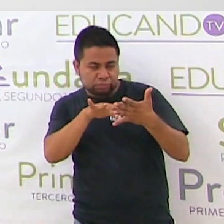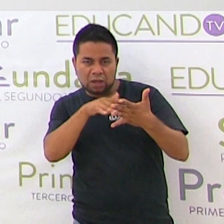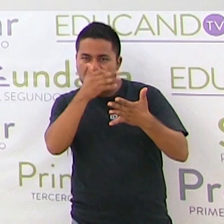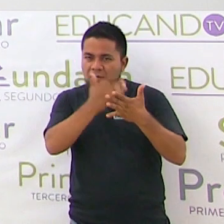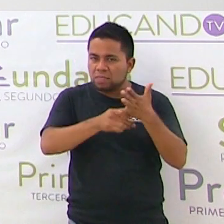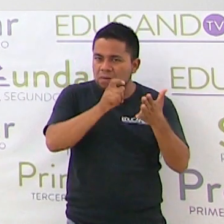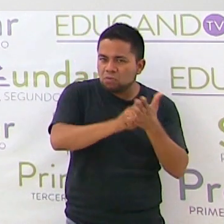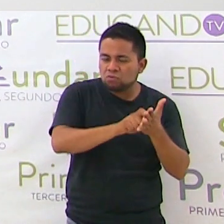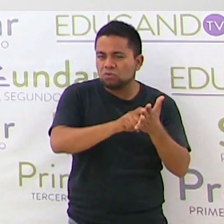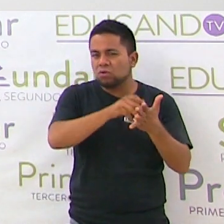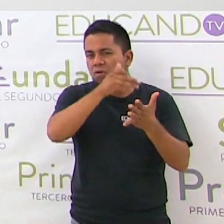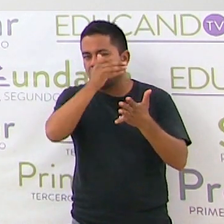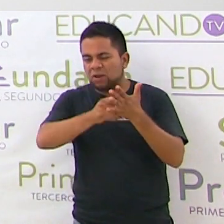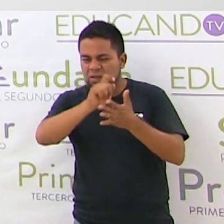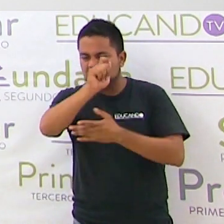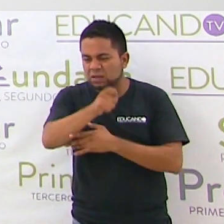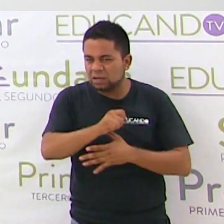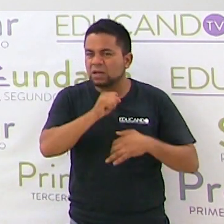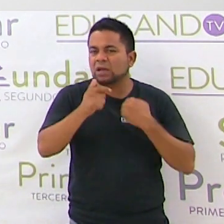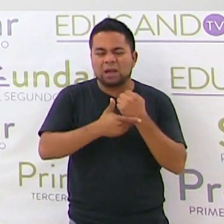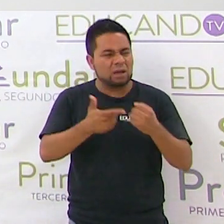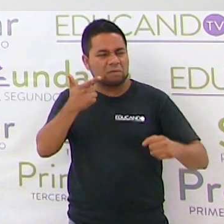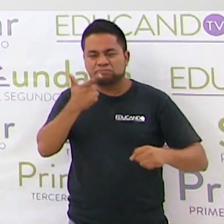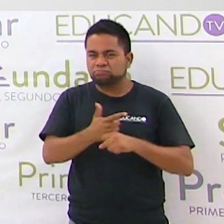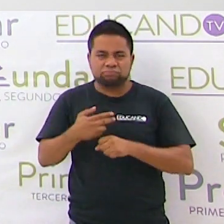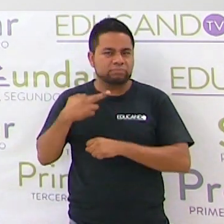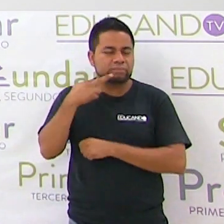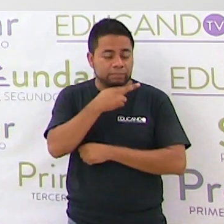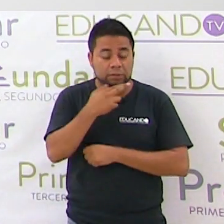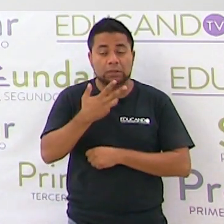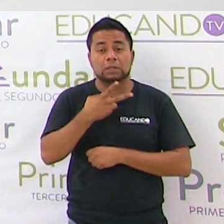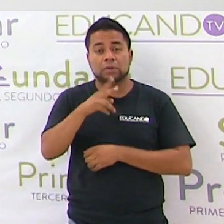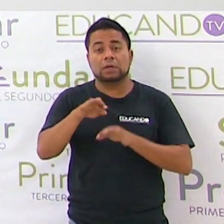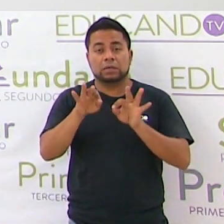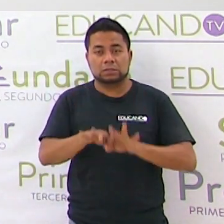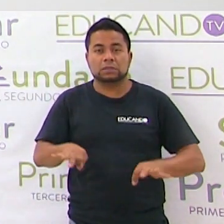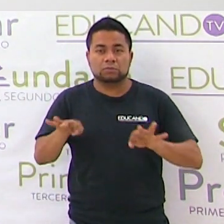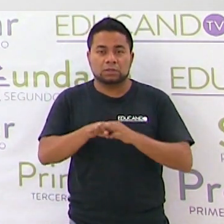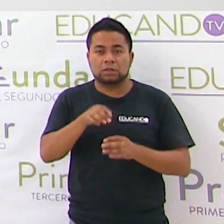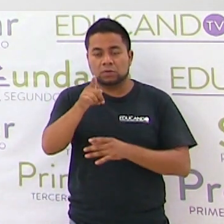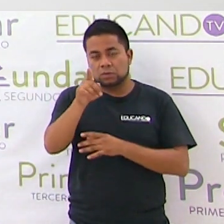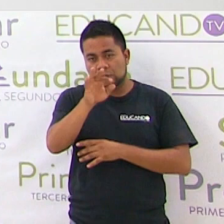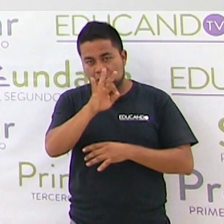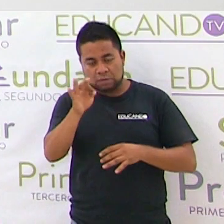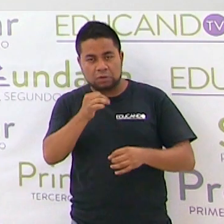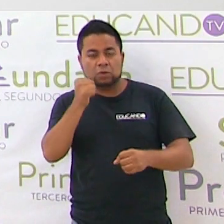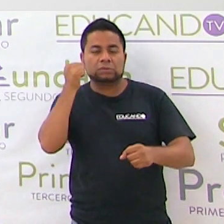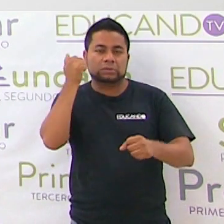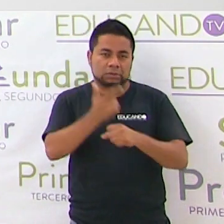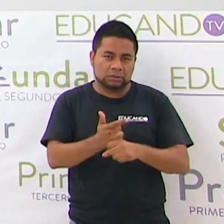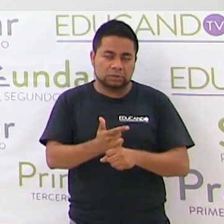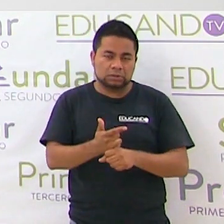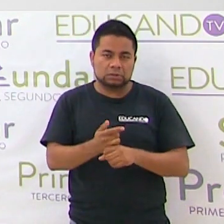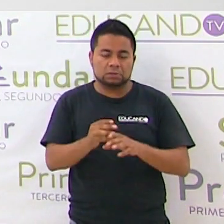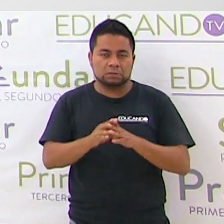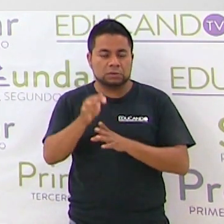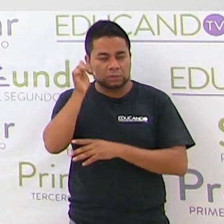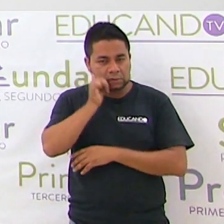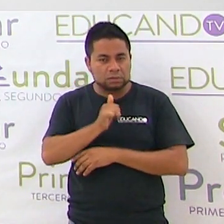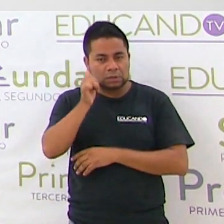algo que me haga falta. Es muy importante. Ustedes han de haber dado cuenta que todo el tiempo